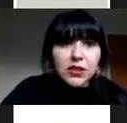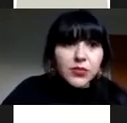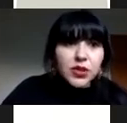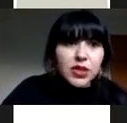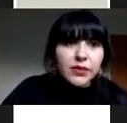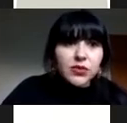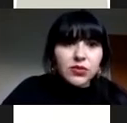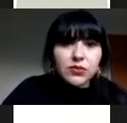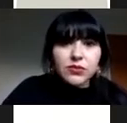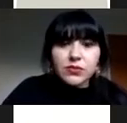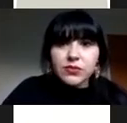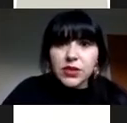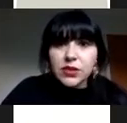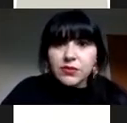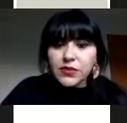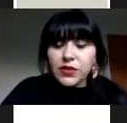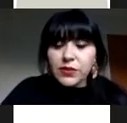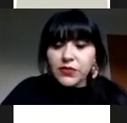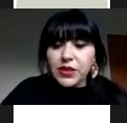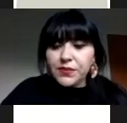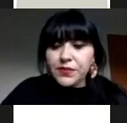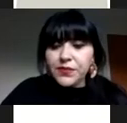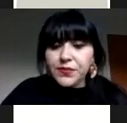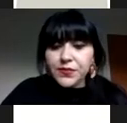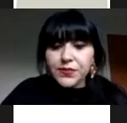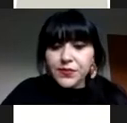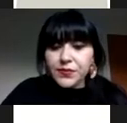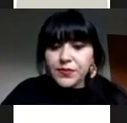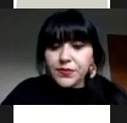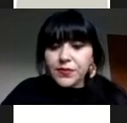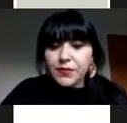Ay, ¿por qué? ¿Qué pasó? Me fui.